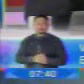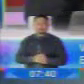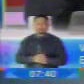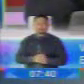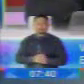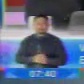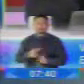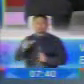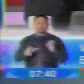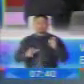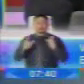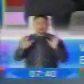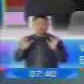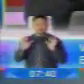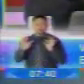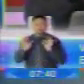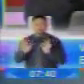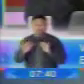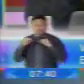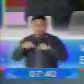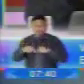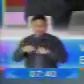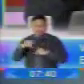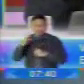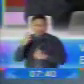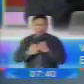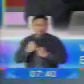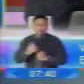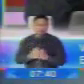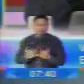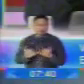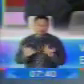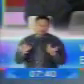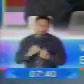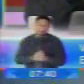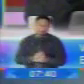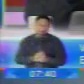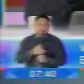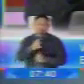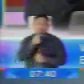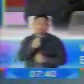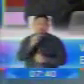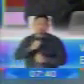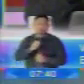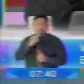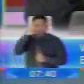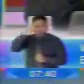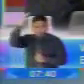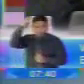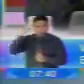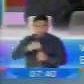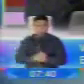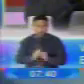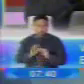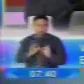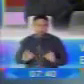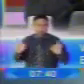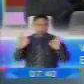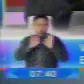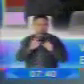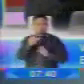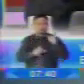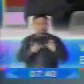masiva de gente es el que más complejo lo está viviendo en este momento. Y ahorita que tú mencionas, Roberto, es importante que la